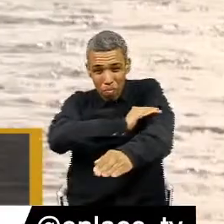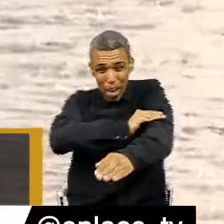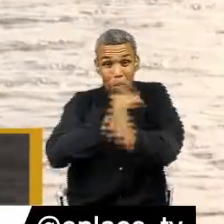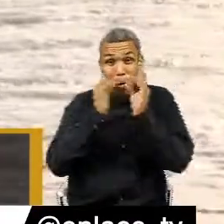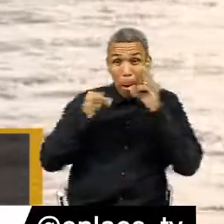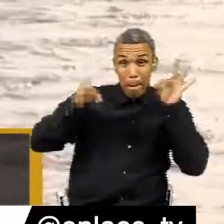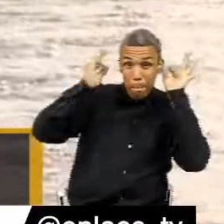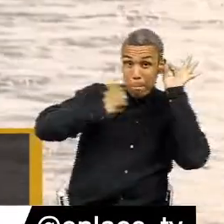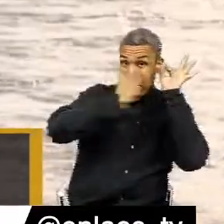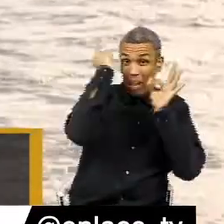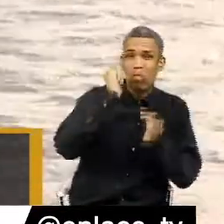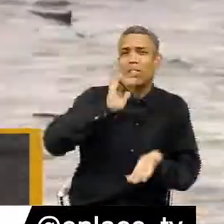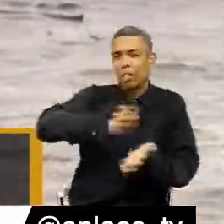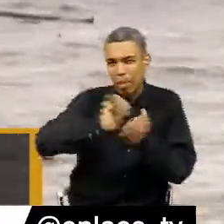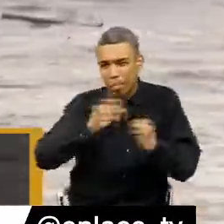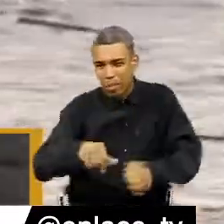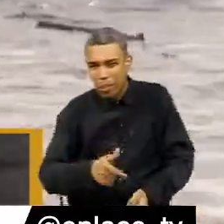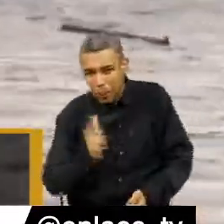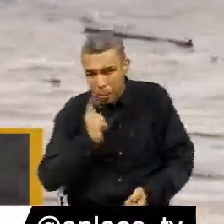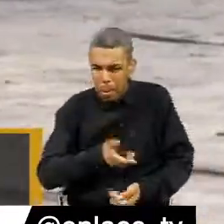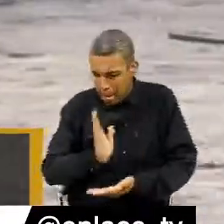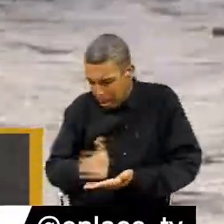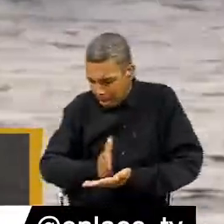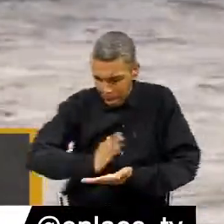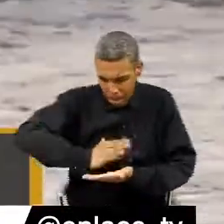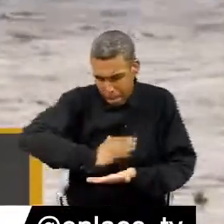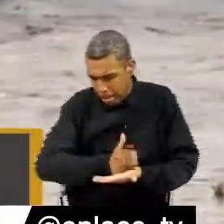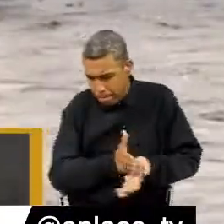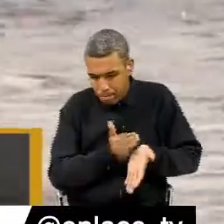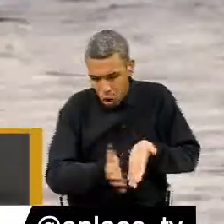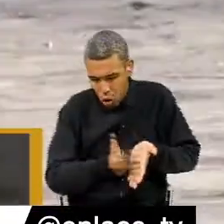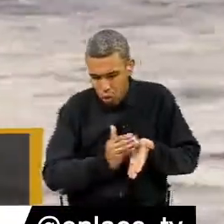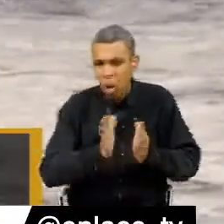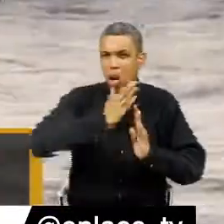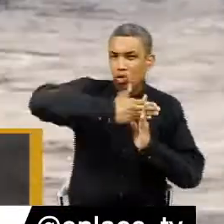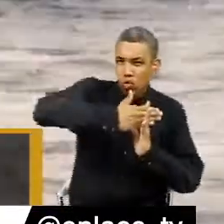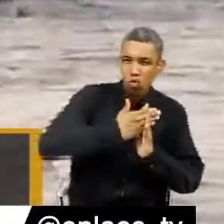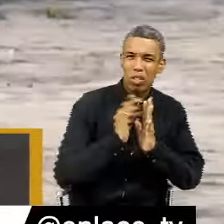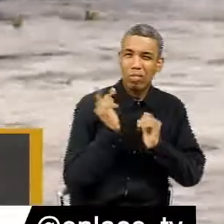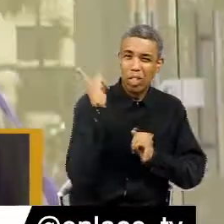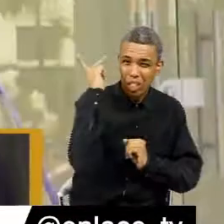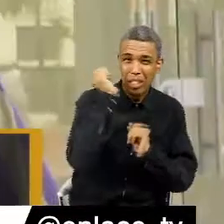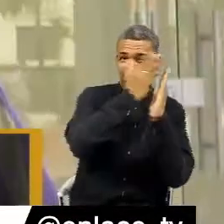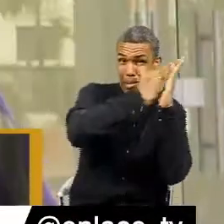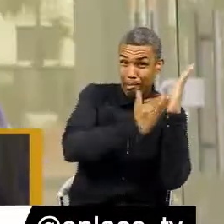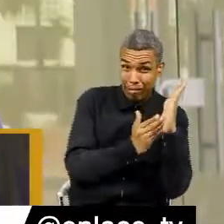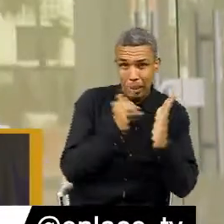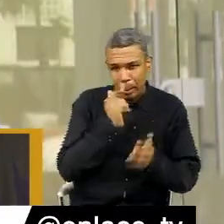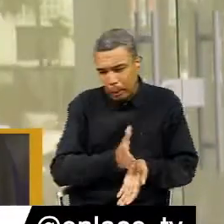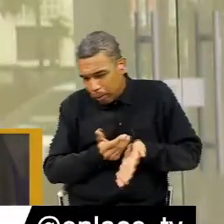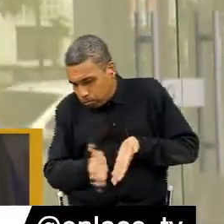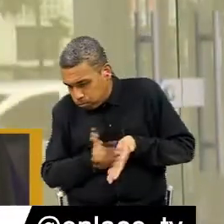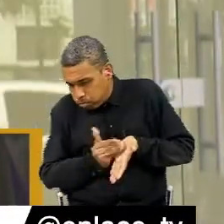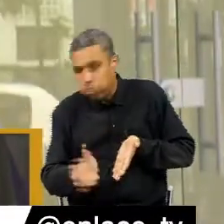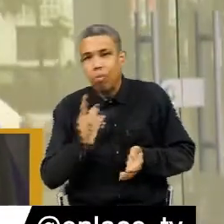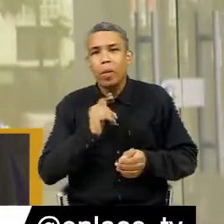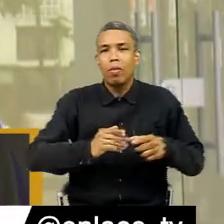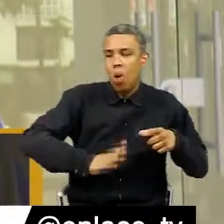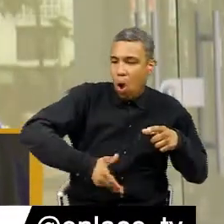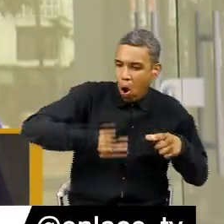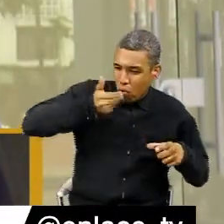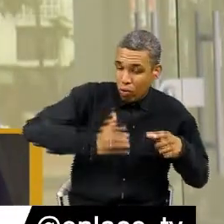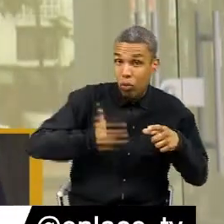eso es el gusto. Con este sancocho hemos participado en la Comuna 4, en la cual nos han ganado, hemos ganado ya. Las seis veces hemos